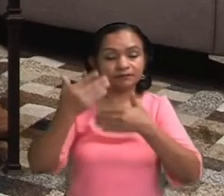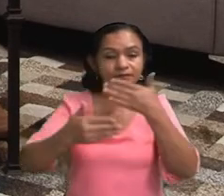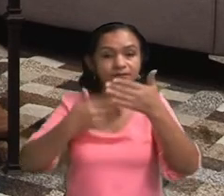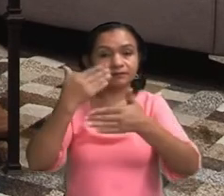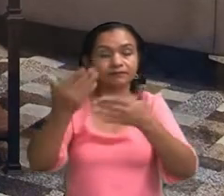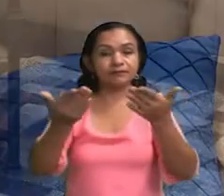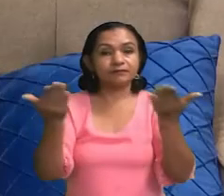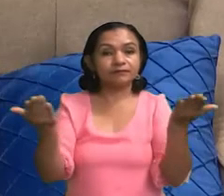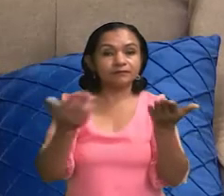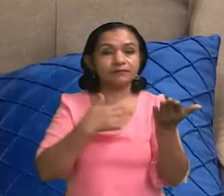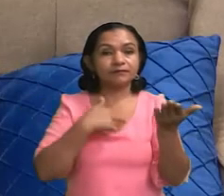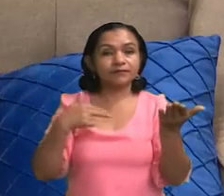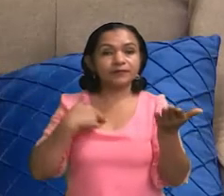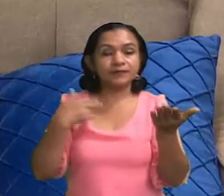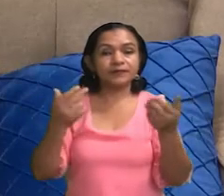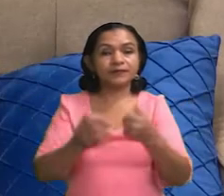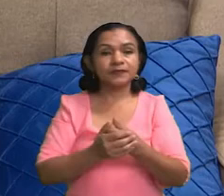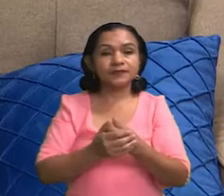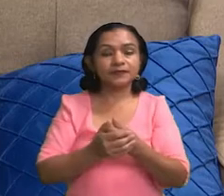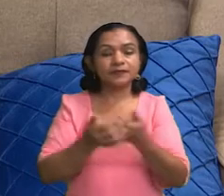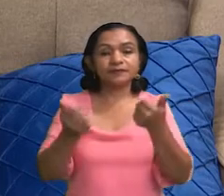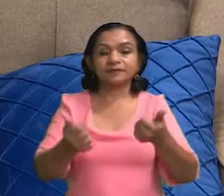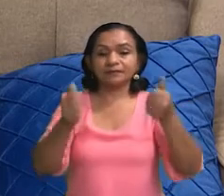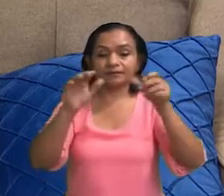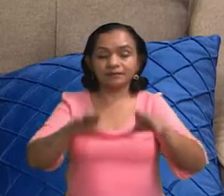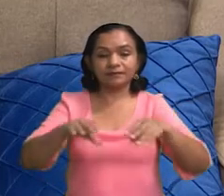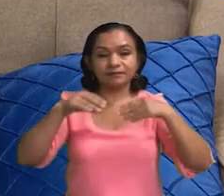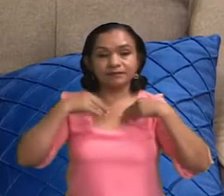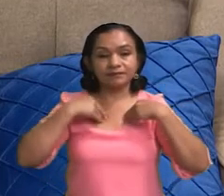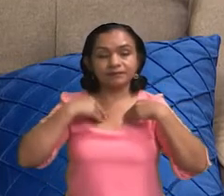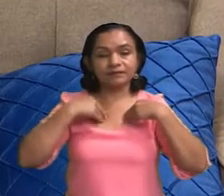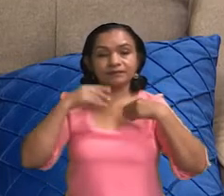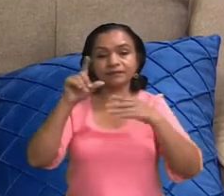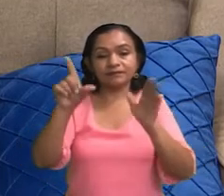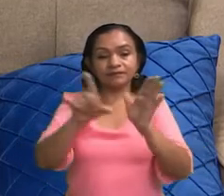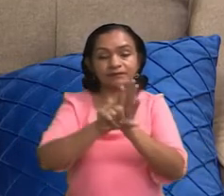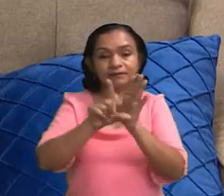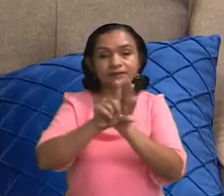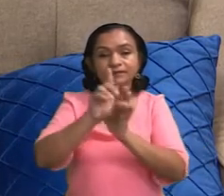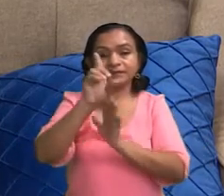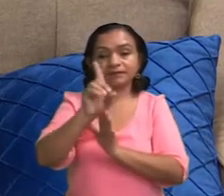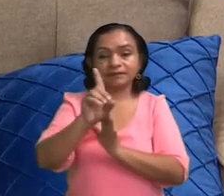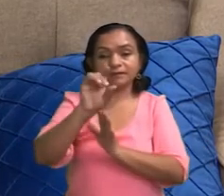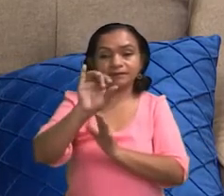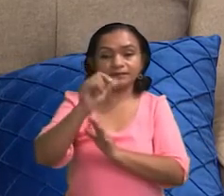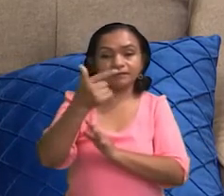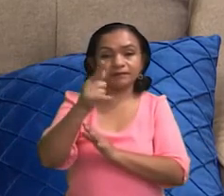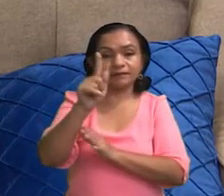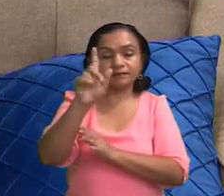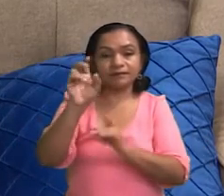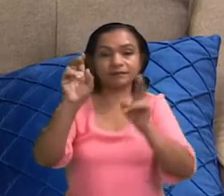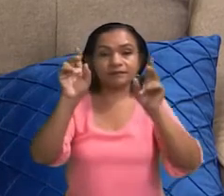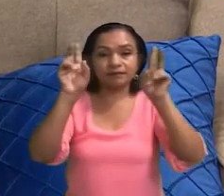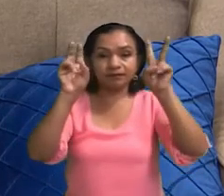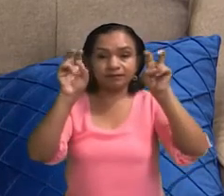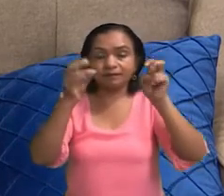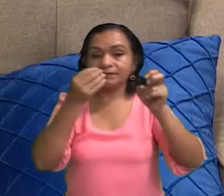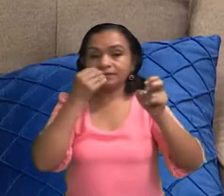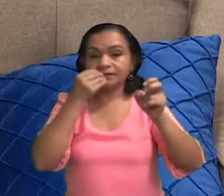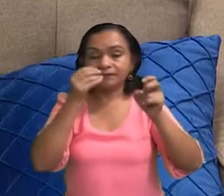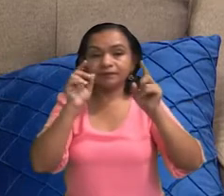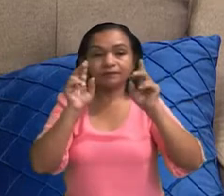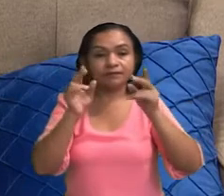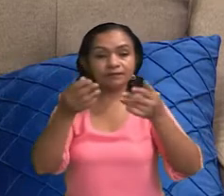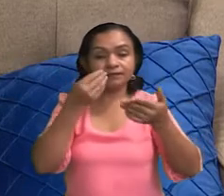que deriva ya en algo aprobado, la ley de actualización del digesto jurídico nicaragüense en la materia de soberanía, seguridad